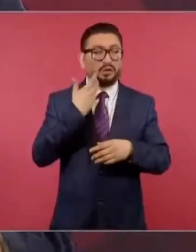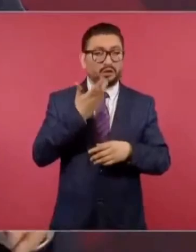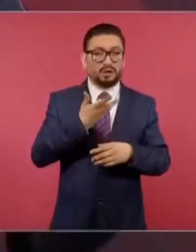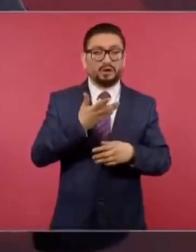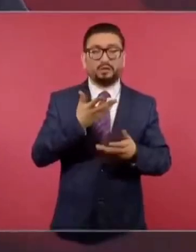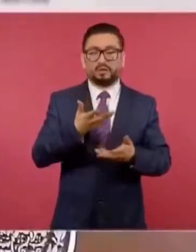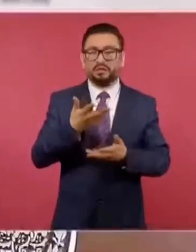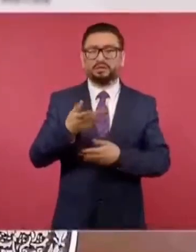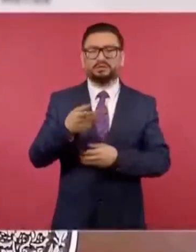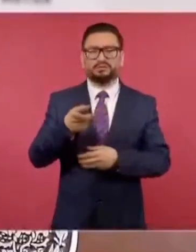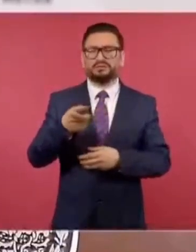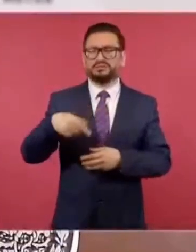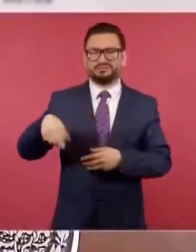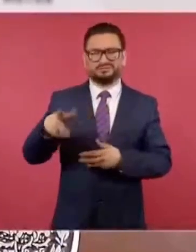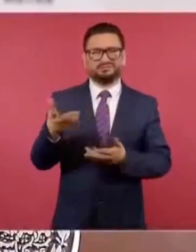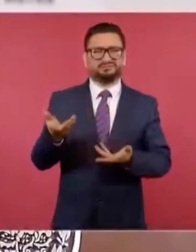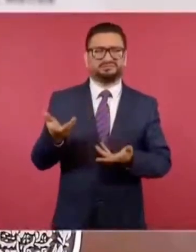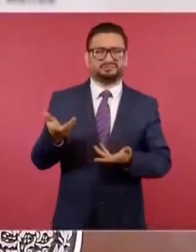pues